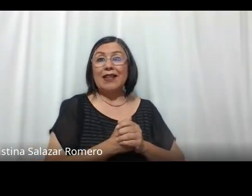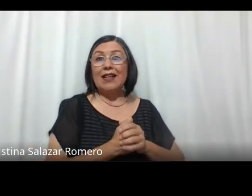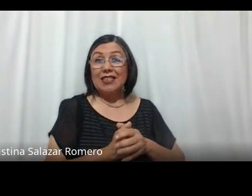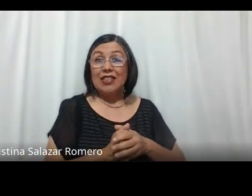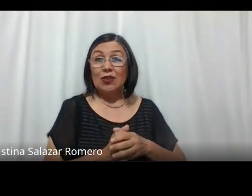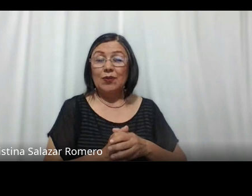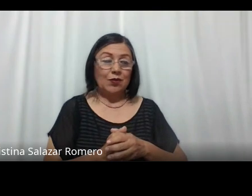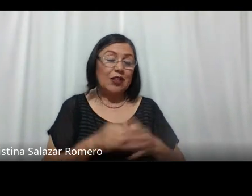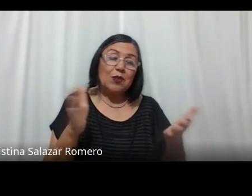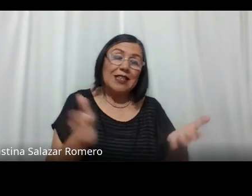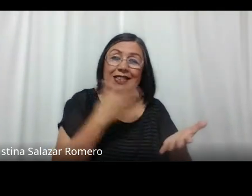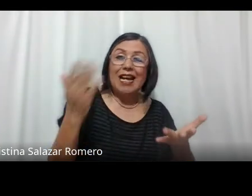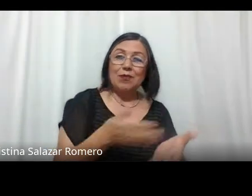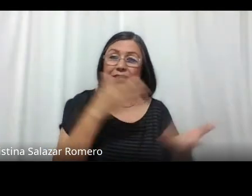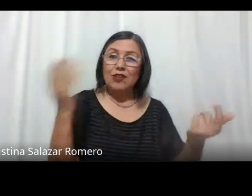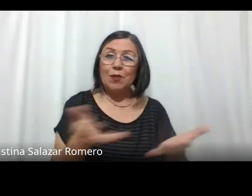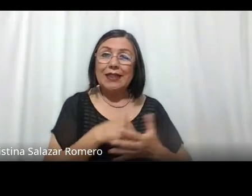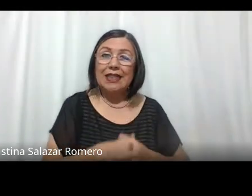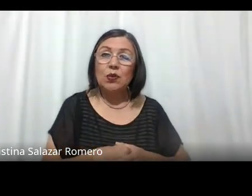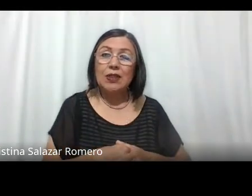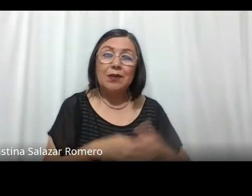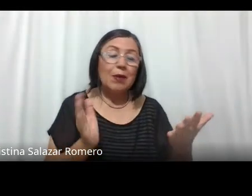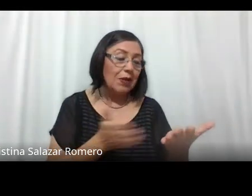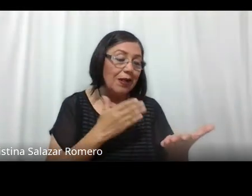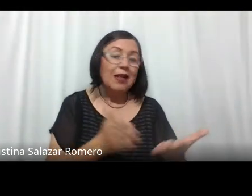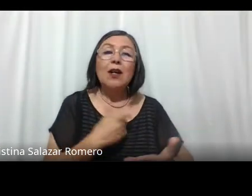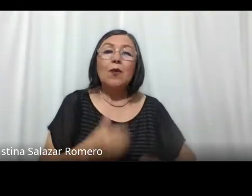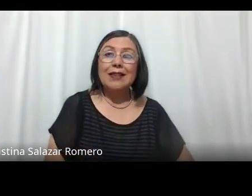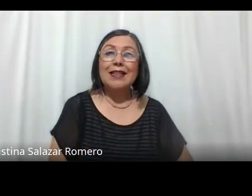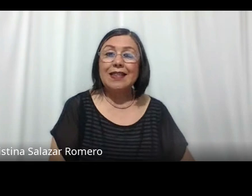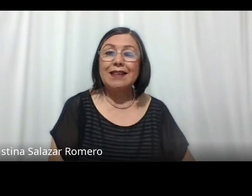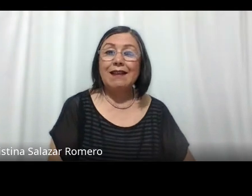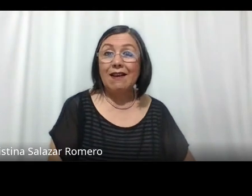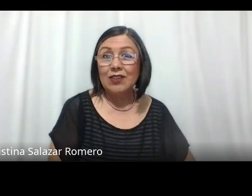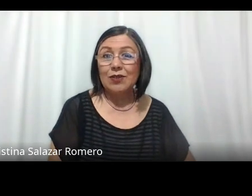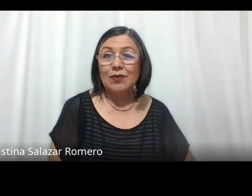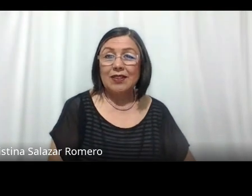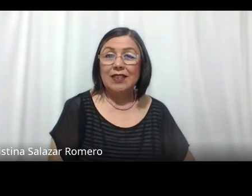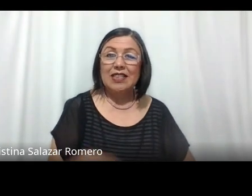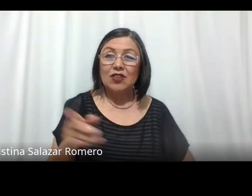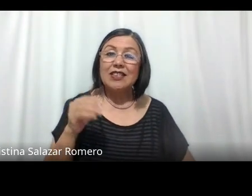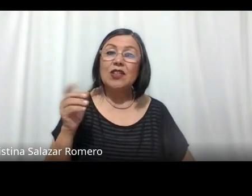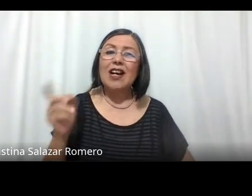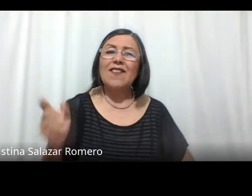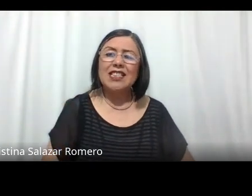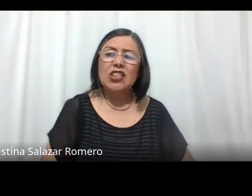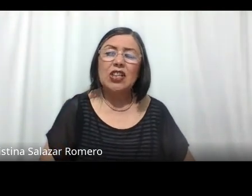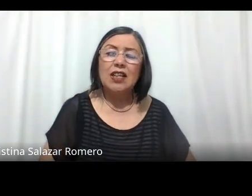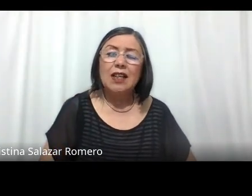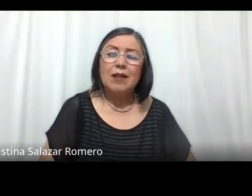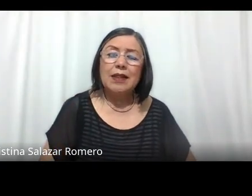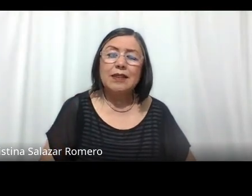palabra caballito, ustedes pueden decir, pues ya nos compartieron un libro, vamos a ver cuál es la seña de caballo, ¿sí? Si yo les digo